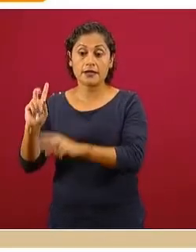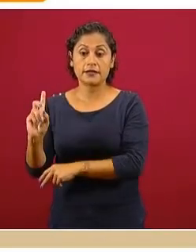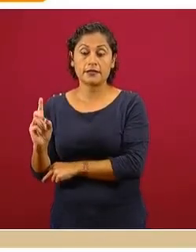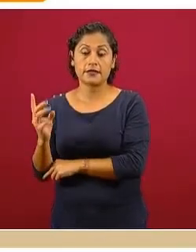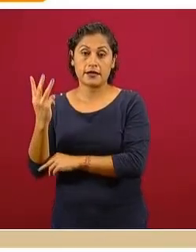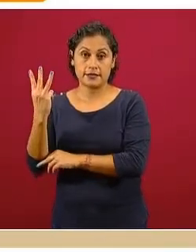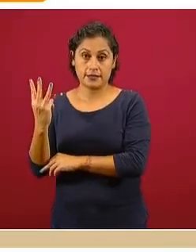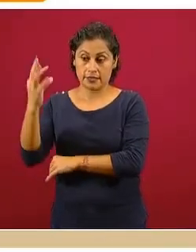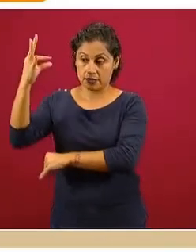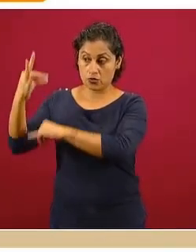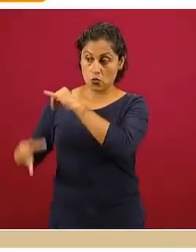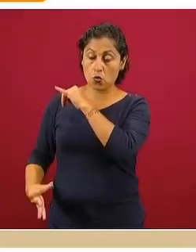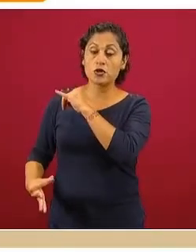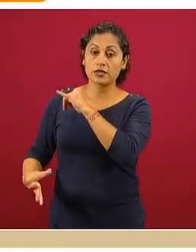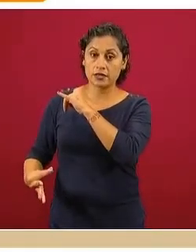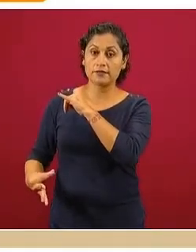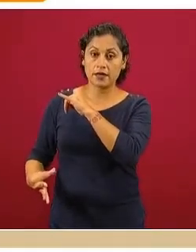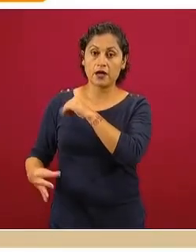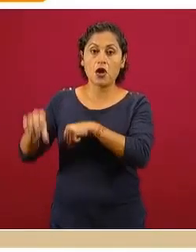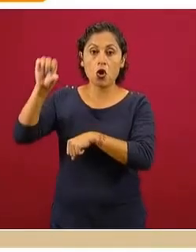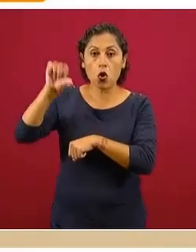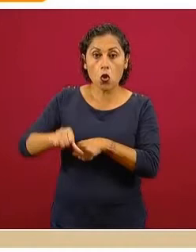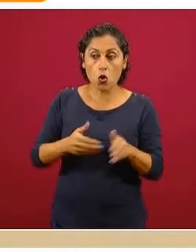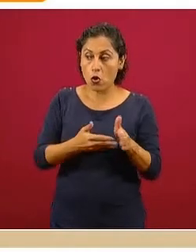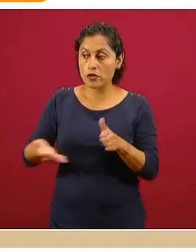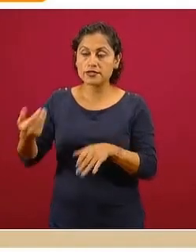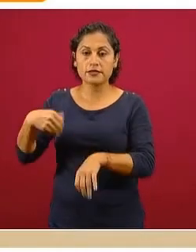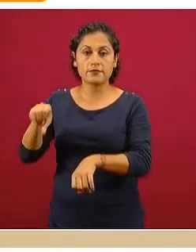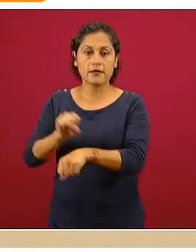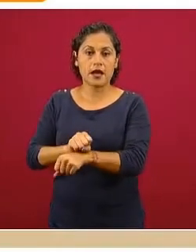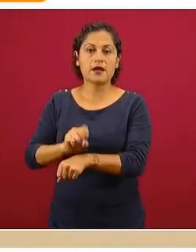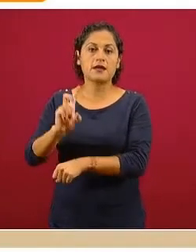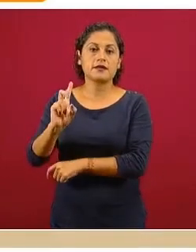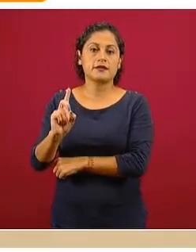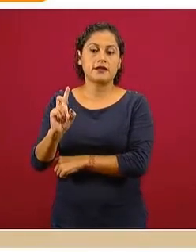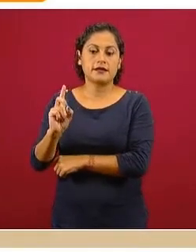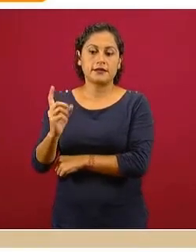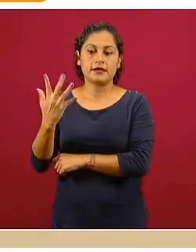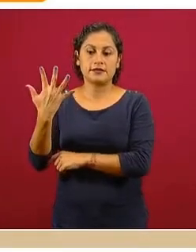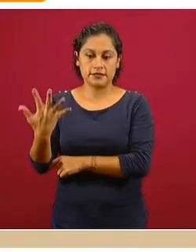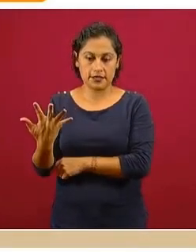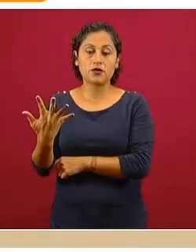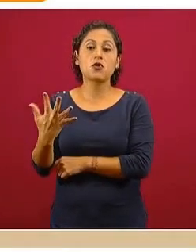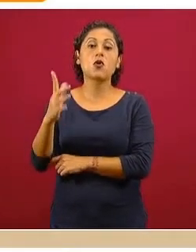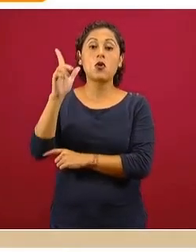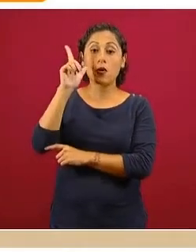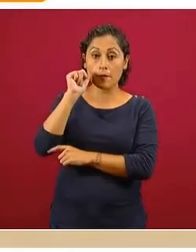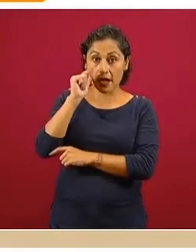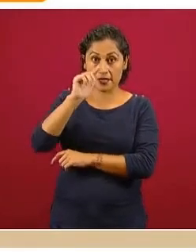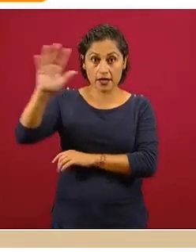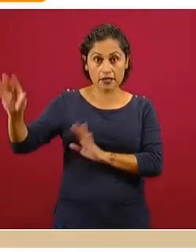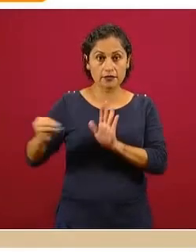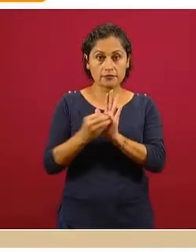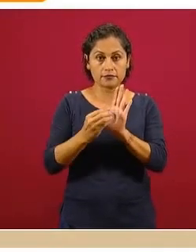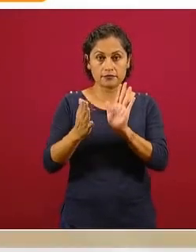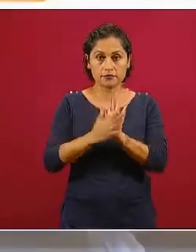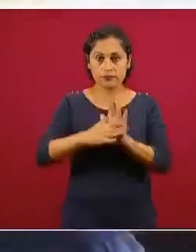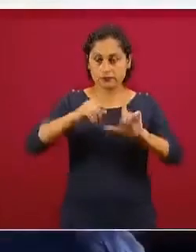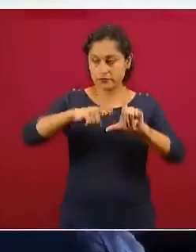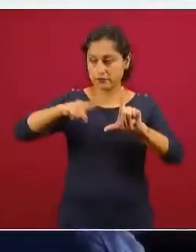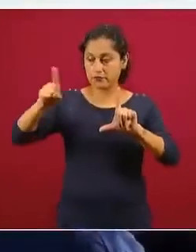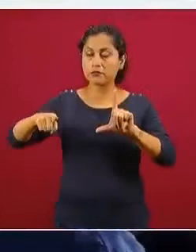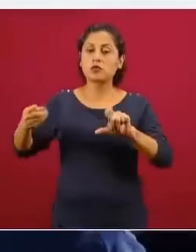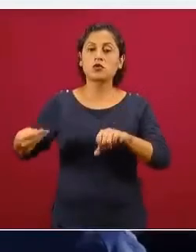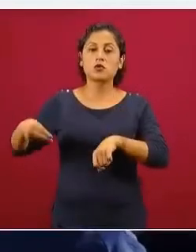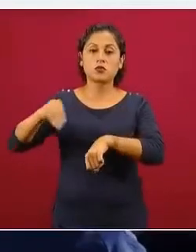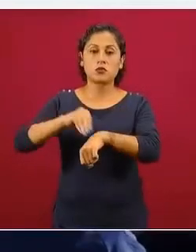día de hoy estamos cerrando la semana 35, por lo tanto el día de mañana empezaremos ya a graficar la semana